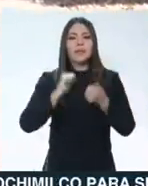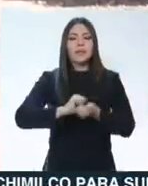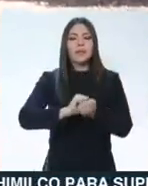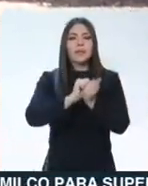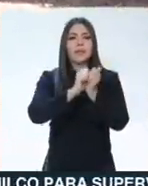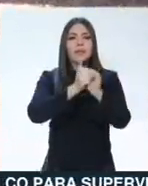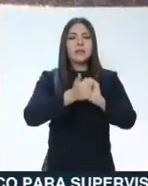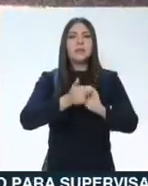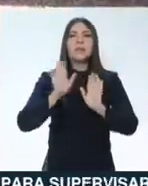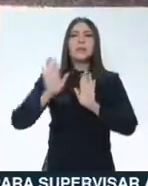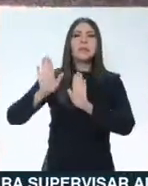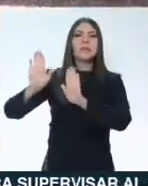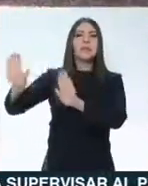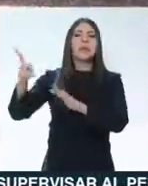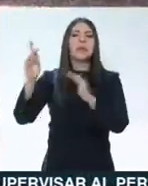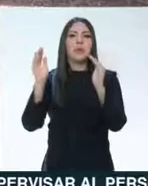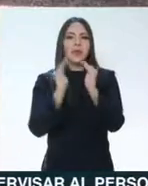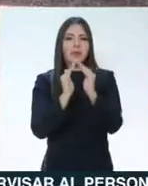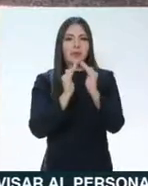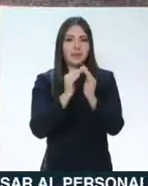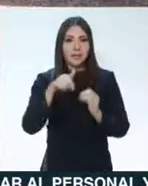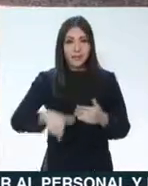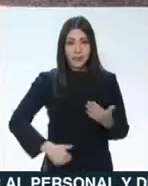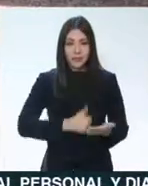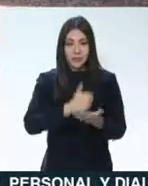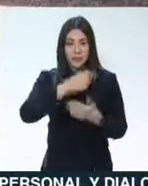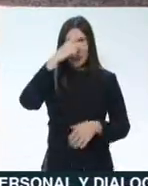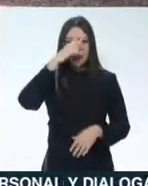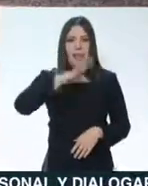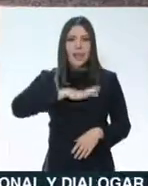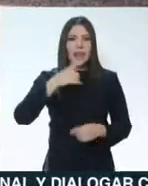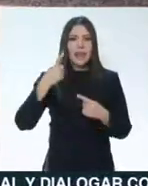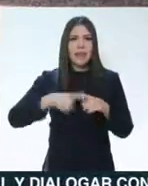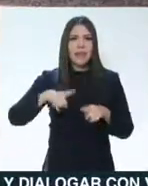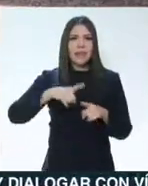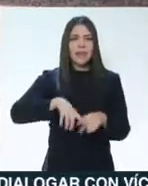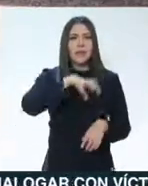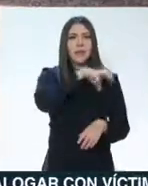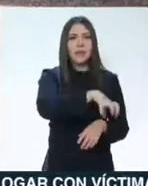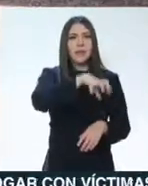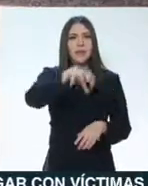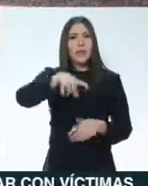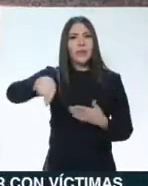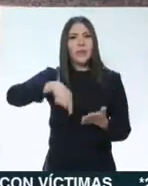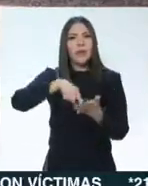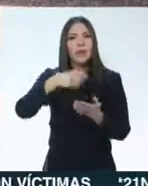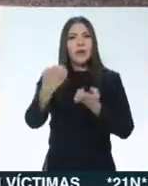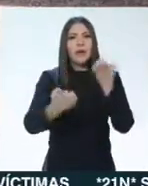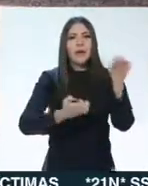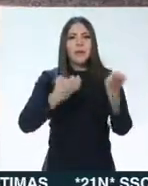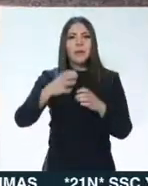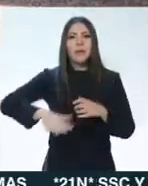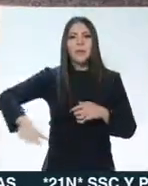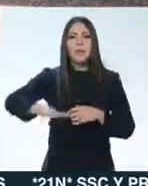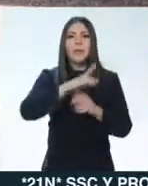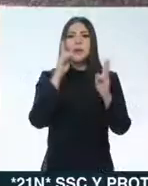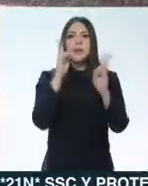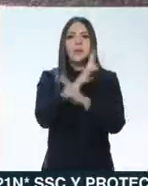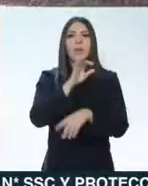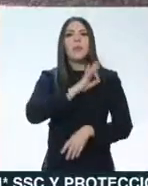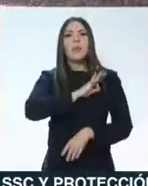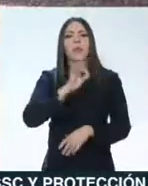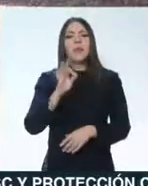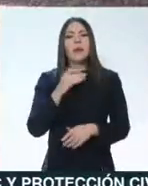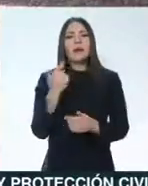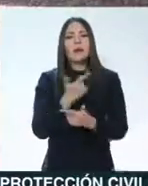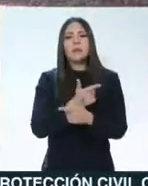en percheros. La Ciudad de México cuenta con diferentes gimnasios al aire libre para activarse y hacer ejercicio y